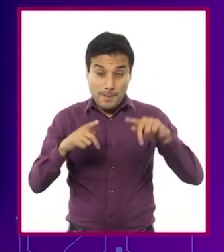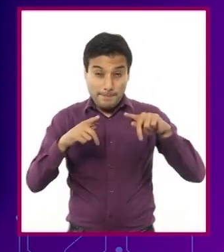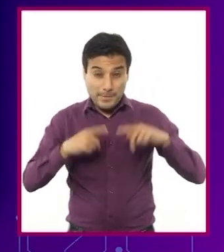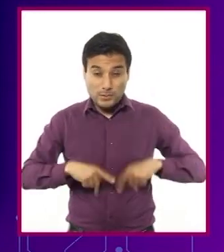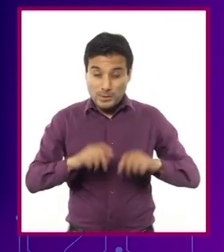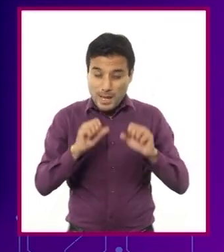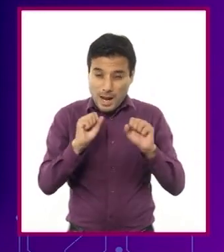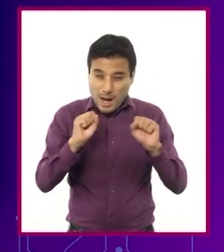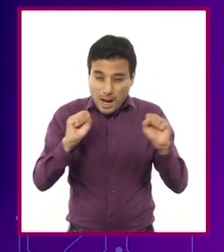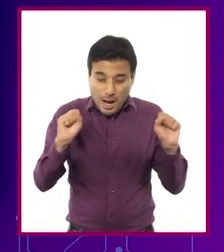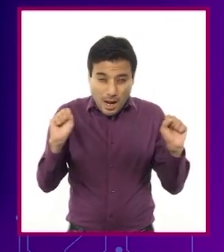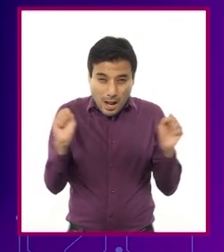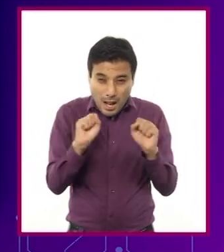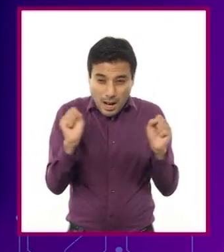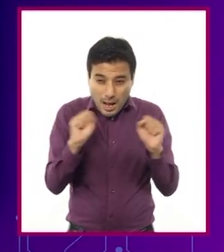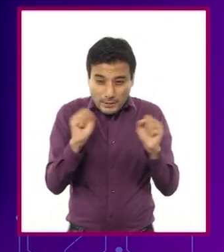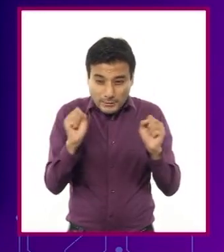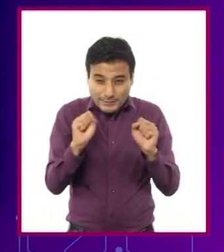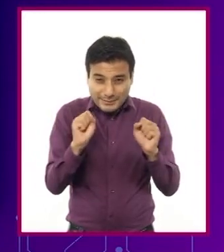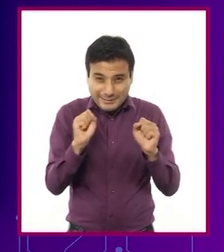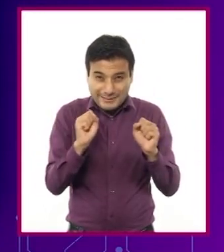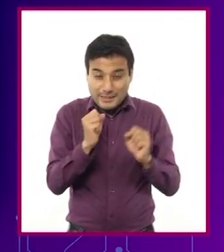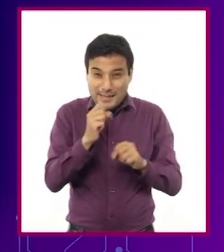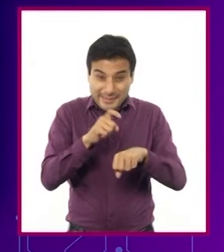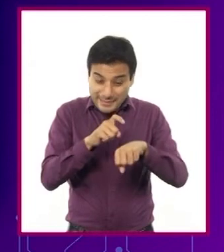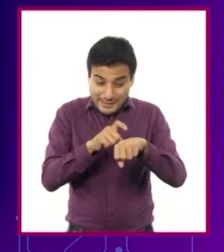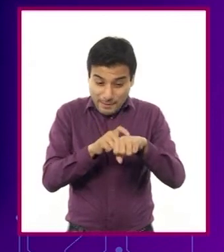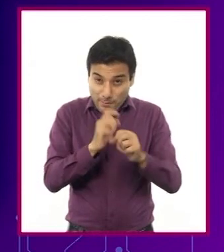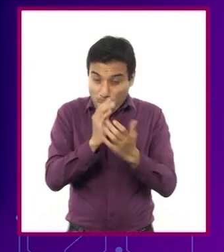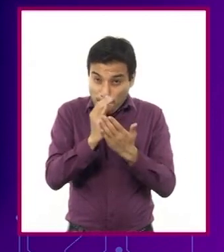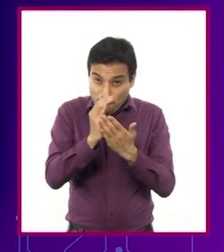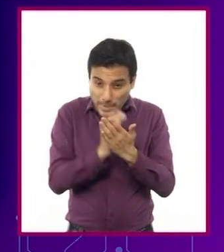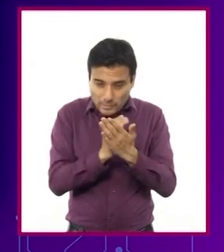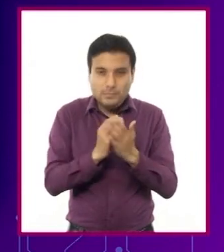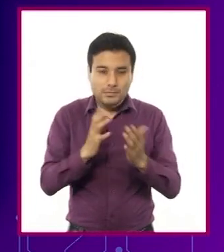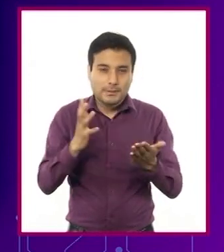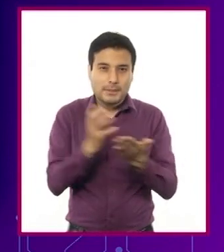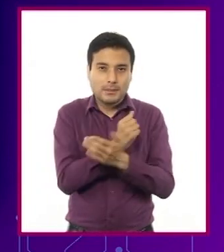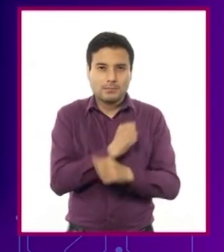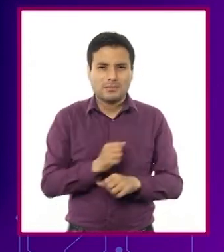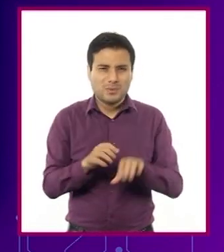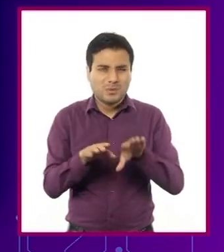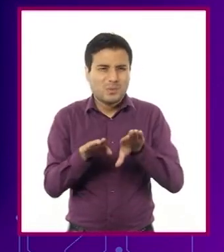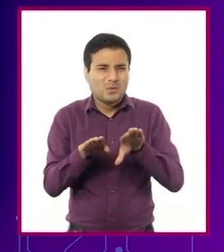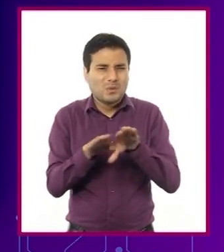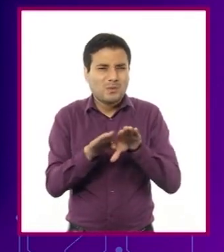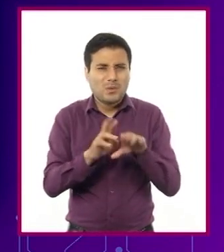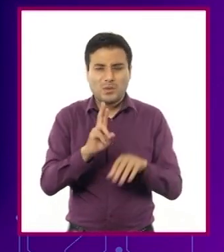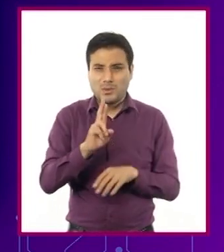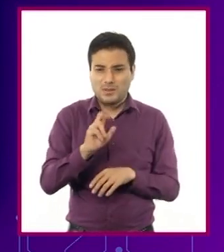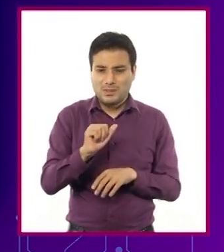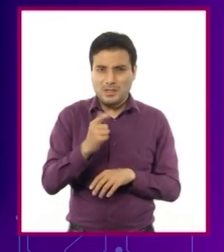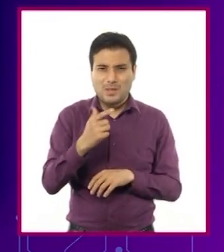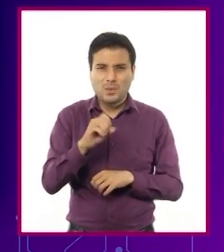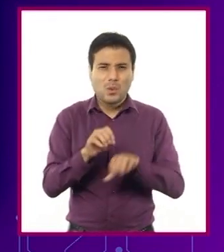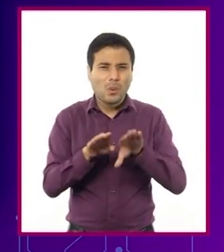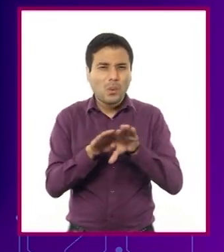decir, quien obtenga el menor registro de tiempo. Pero ¿cómo se obtiene el rango de los récords